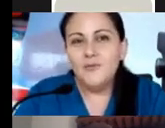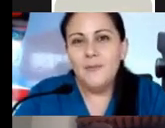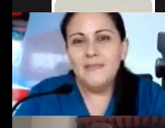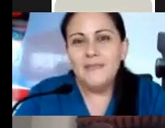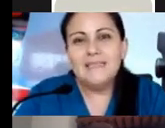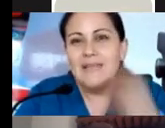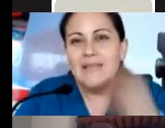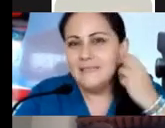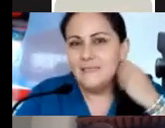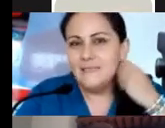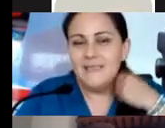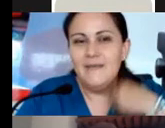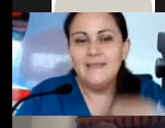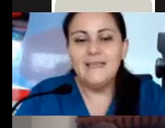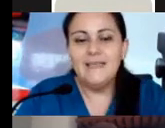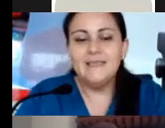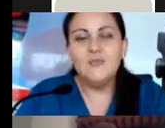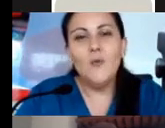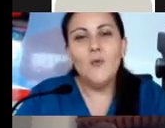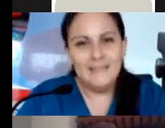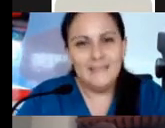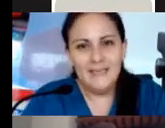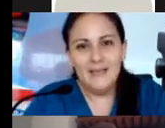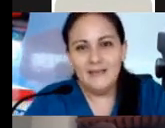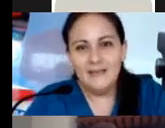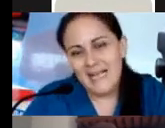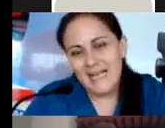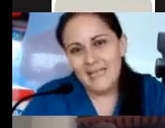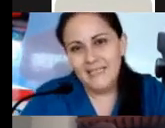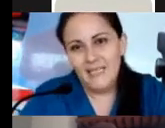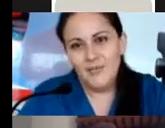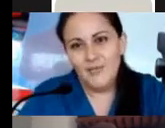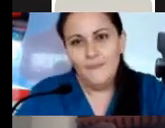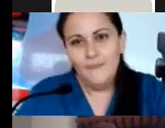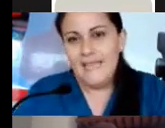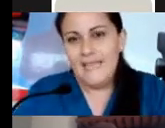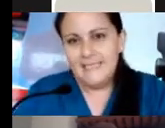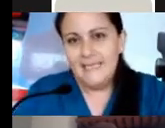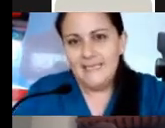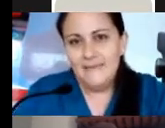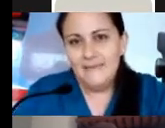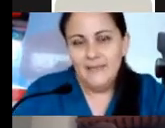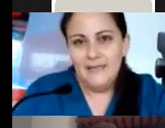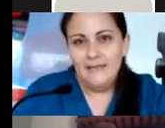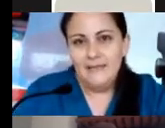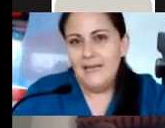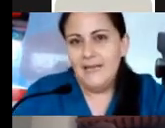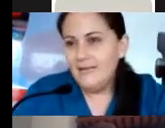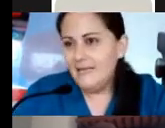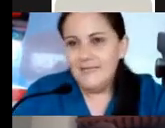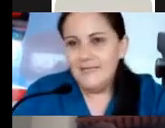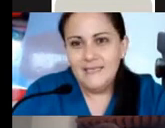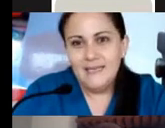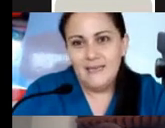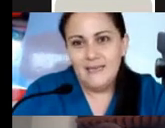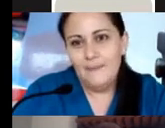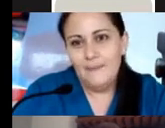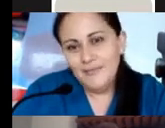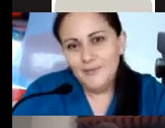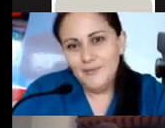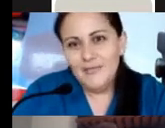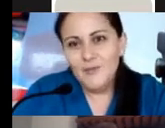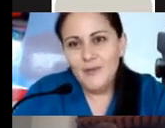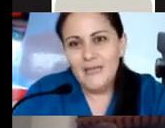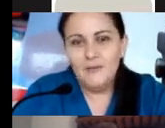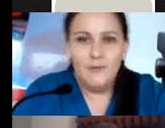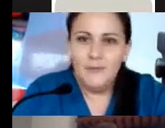pasa no solamente en las casas, pasa a veces en las escuelas, que sacan al niño de la silla y dejan la silla en el